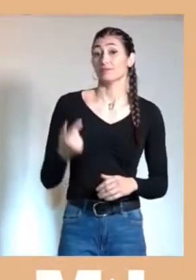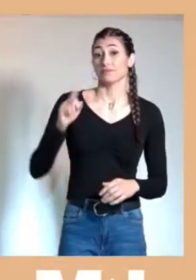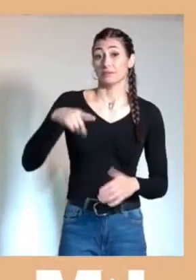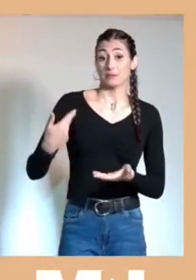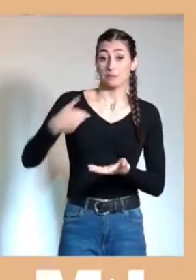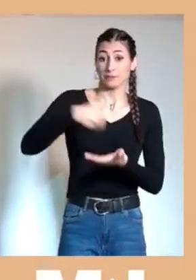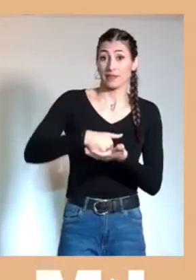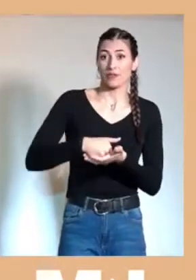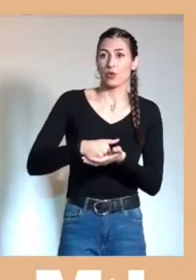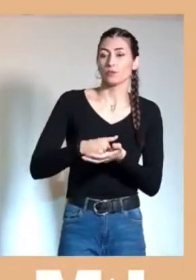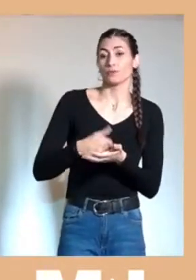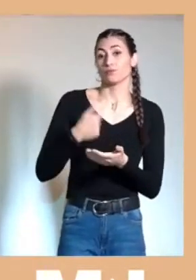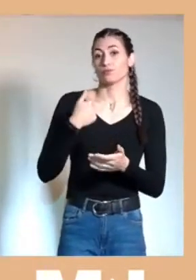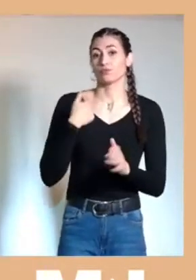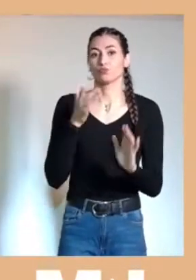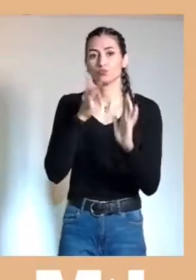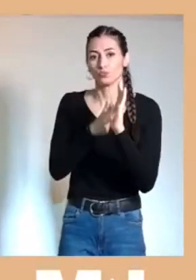poquito